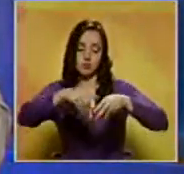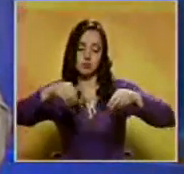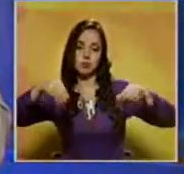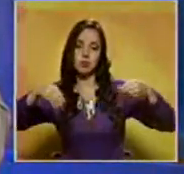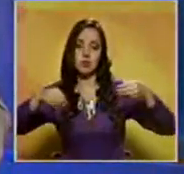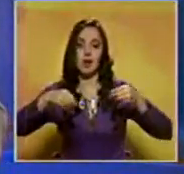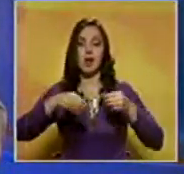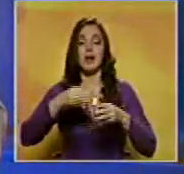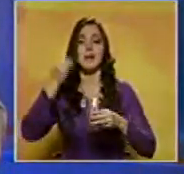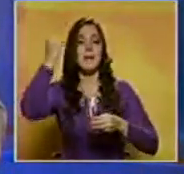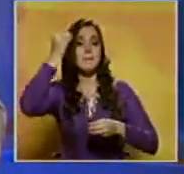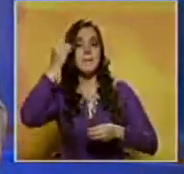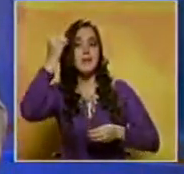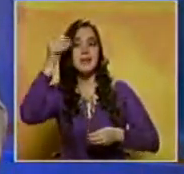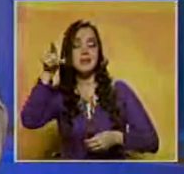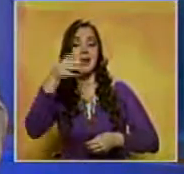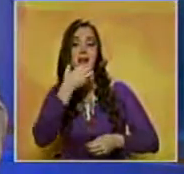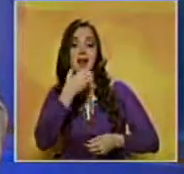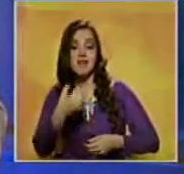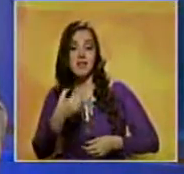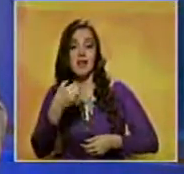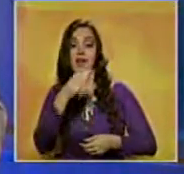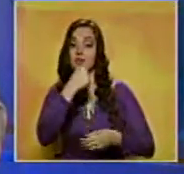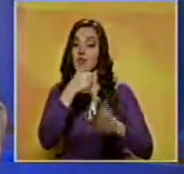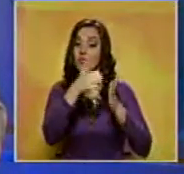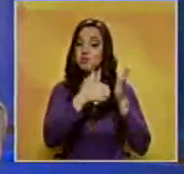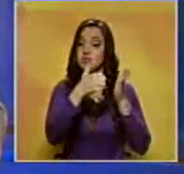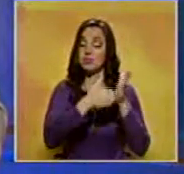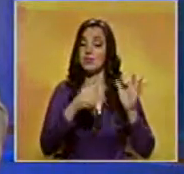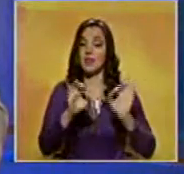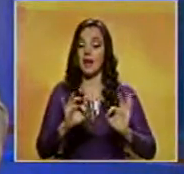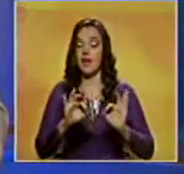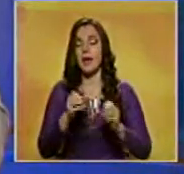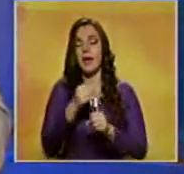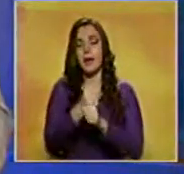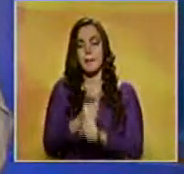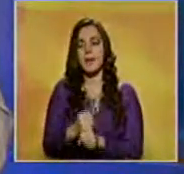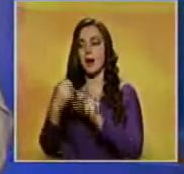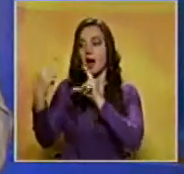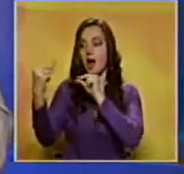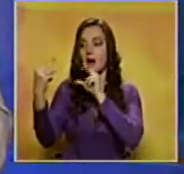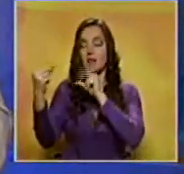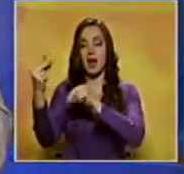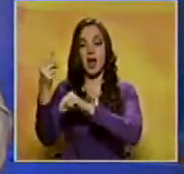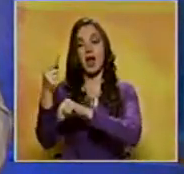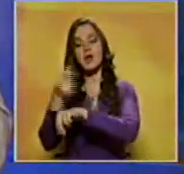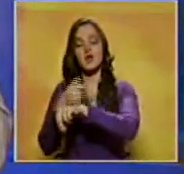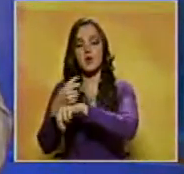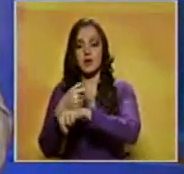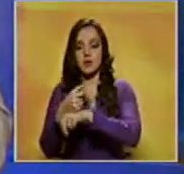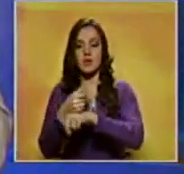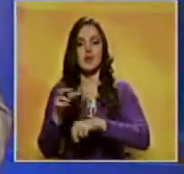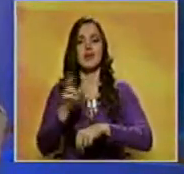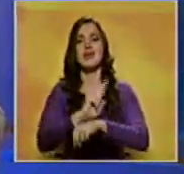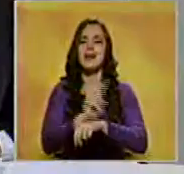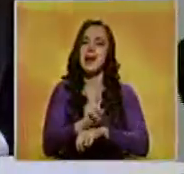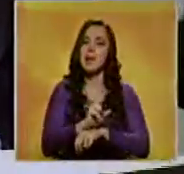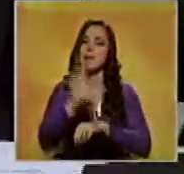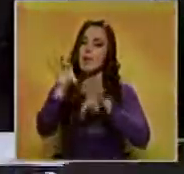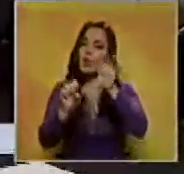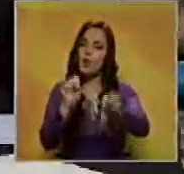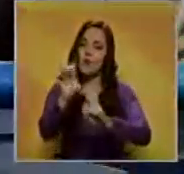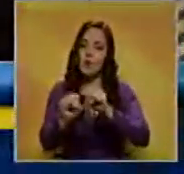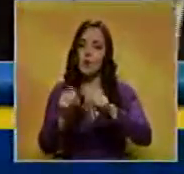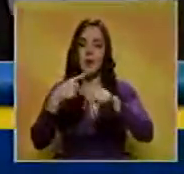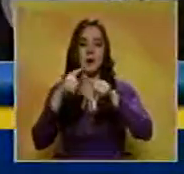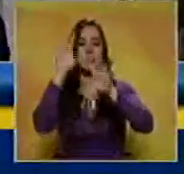cesta navideña. Esperan lograr un proceso de diálogo con el gobierno nacional que acelere las importaciones necesarias. El